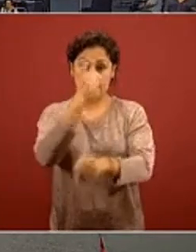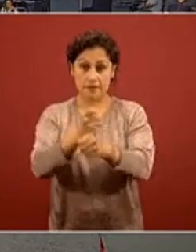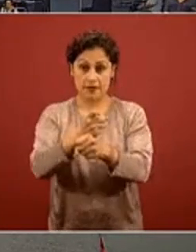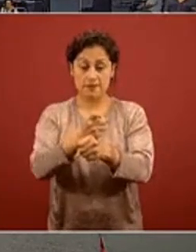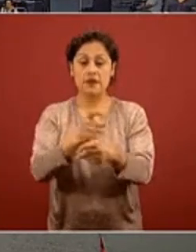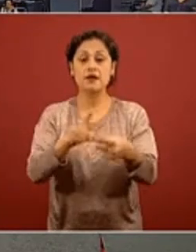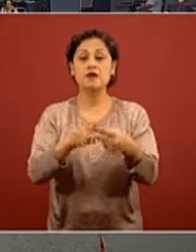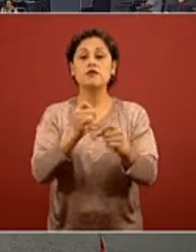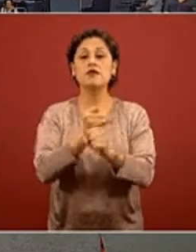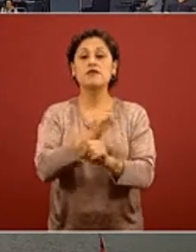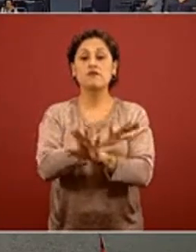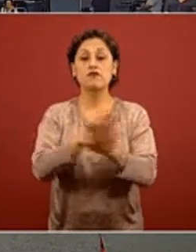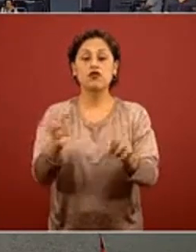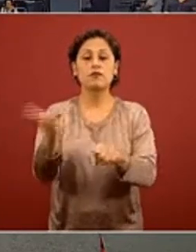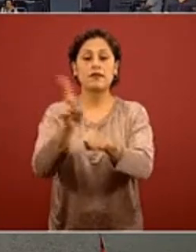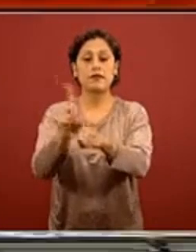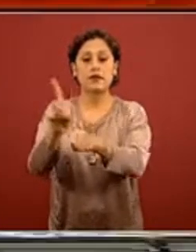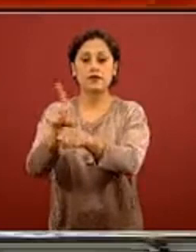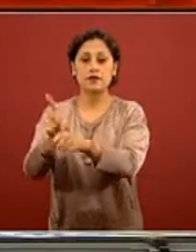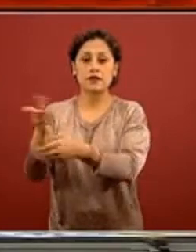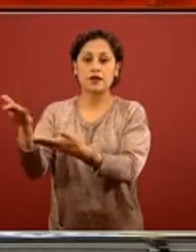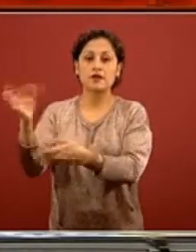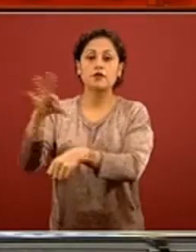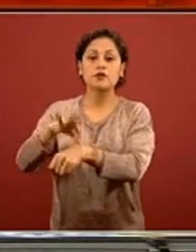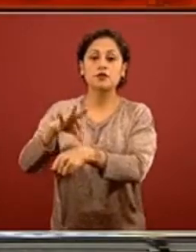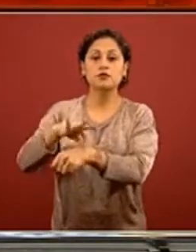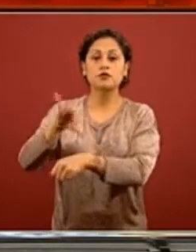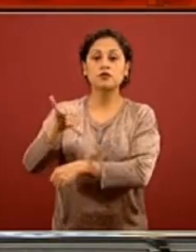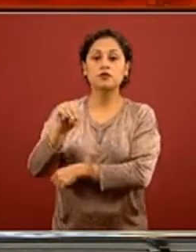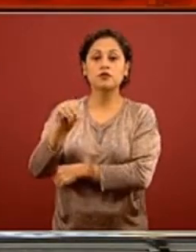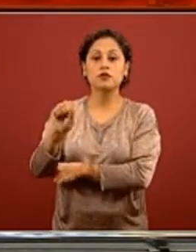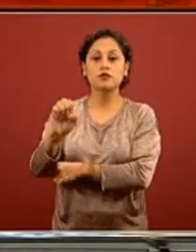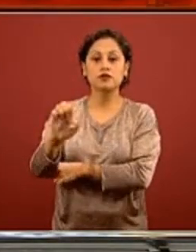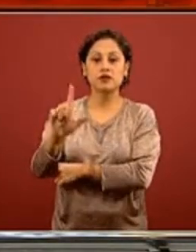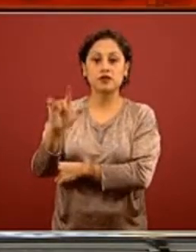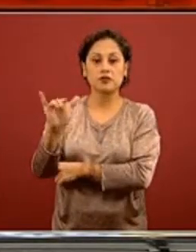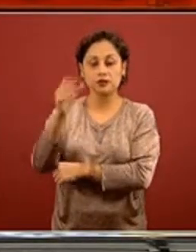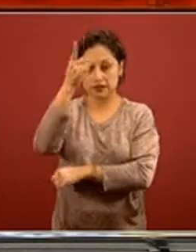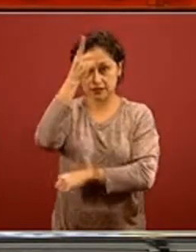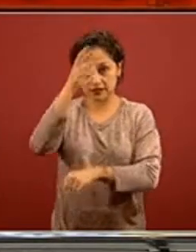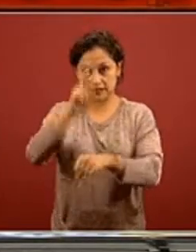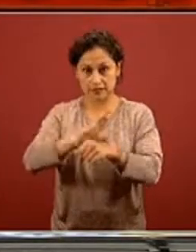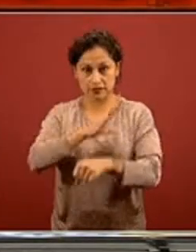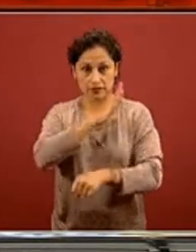técnico diario que lo presentará el doctor José Luis Salomía, director general de epidemiología.